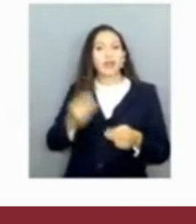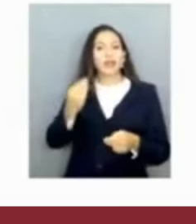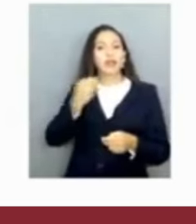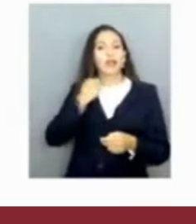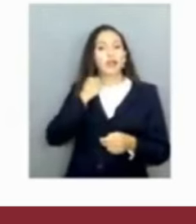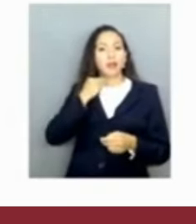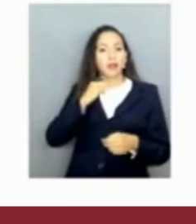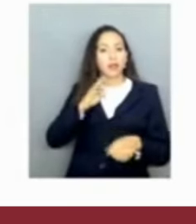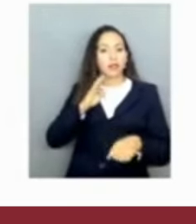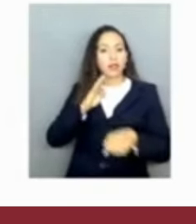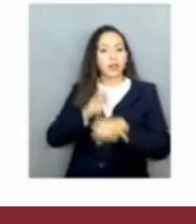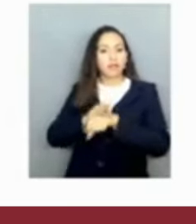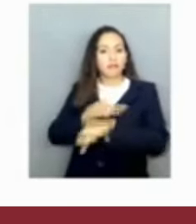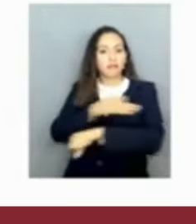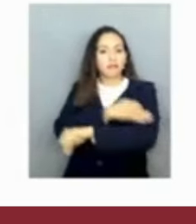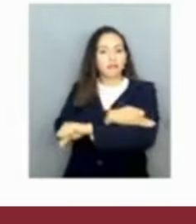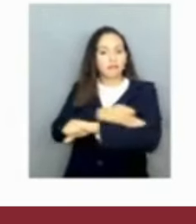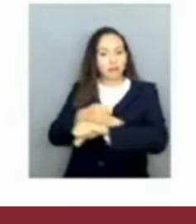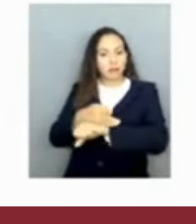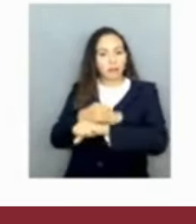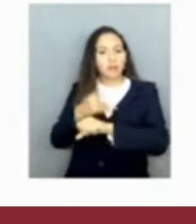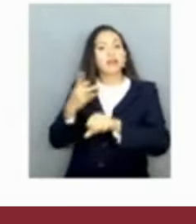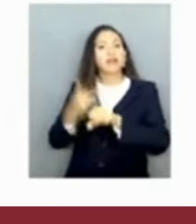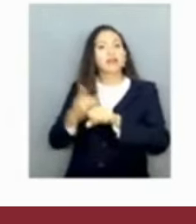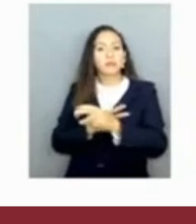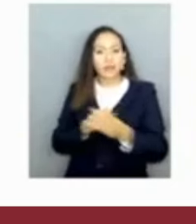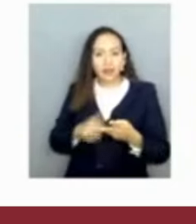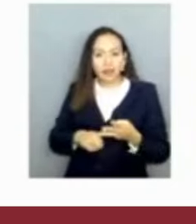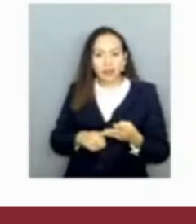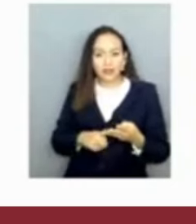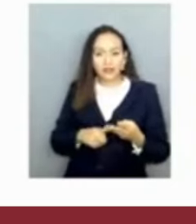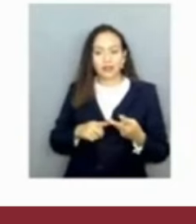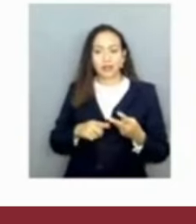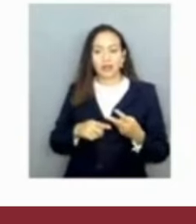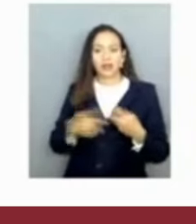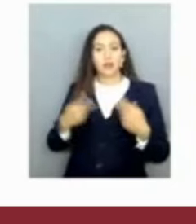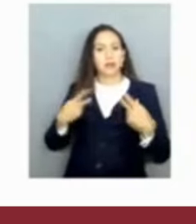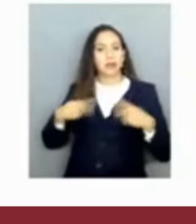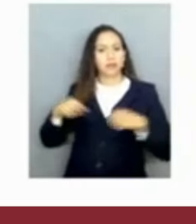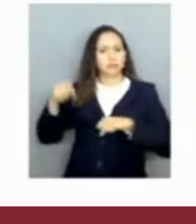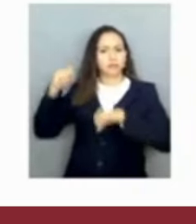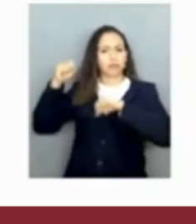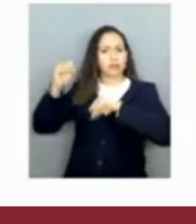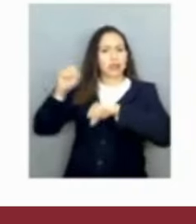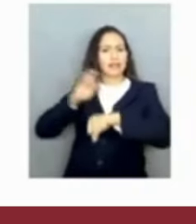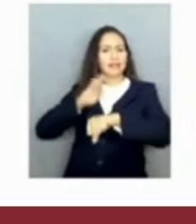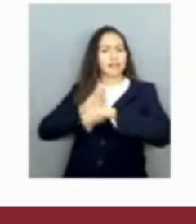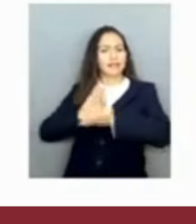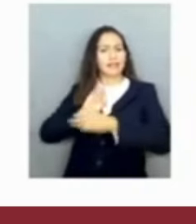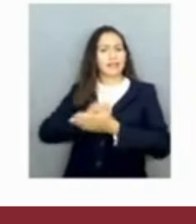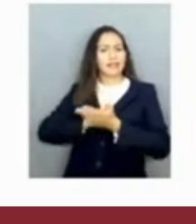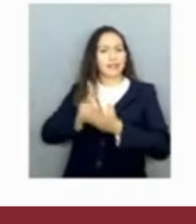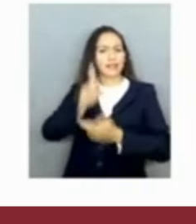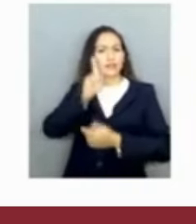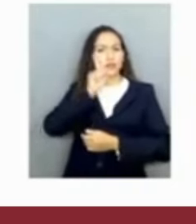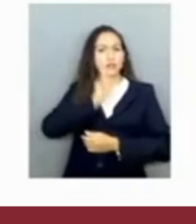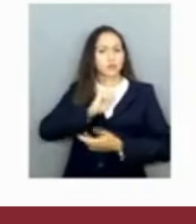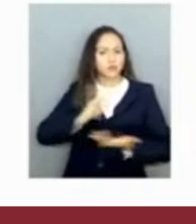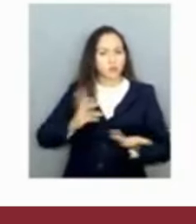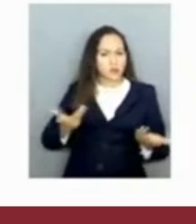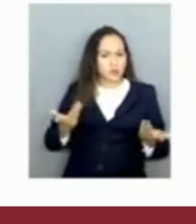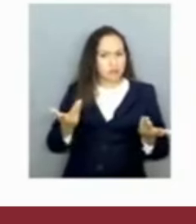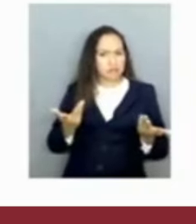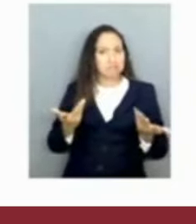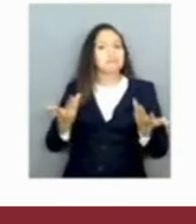estas acciones de inconstitucionalidad están relacionadas con reformas a la Ley Orgánica del poder judicial de Chihuahua y a la ley de consulta